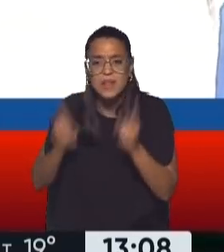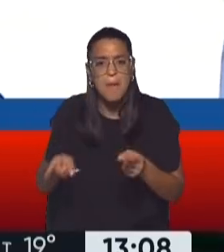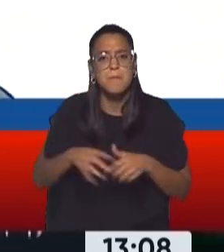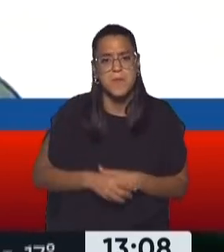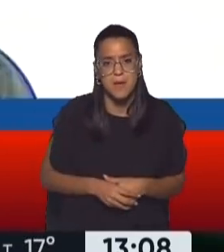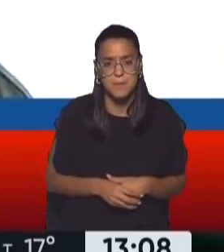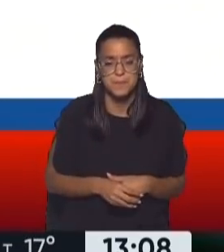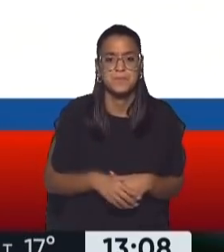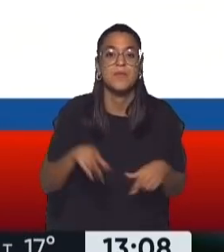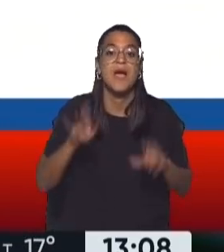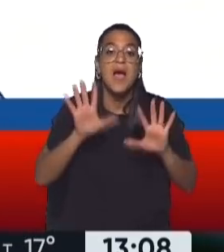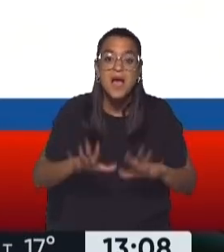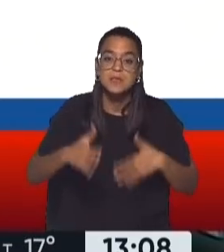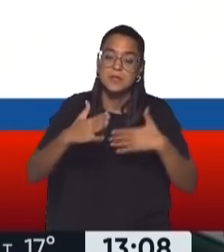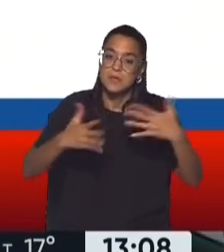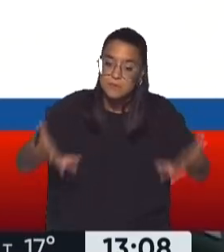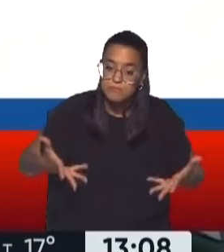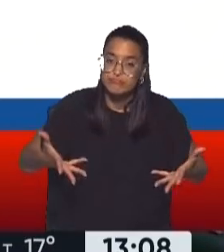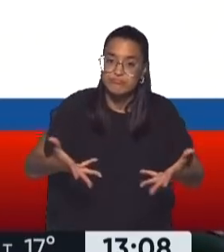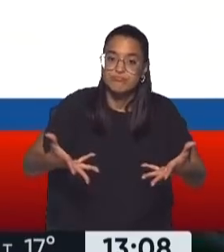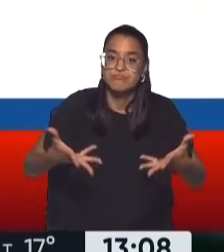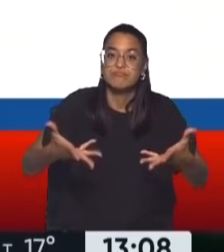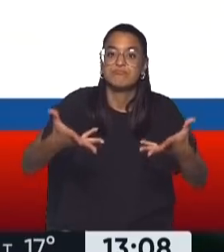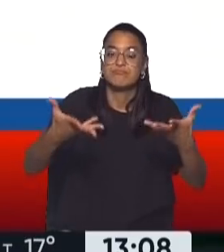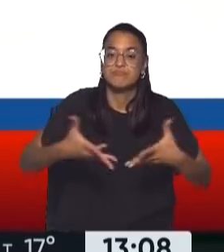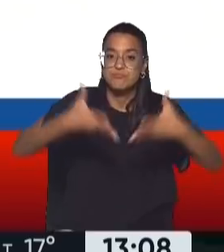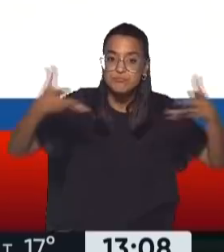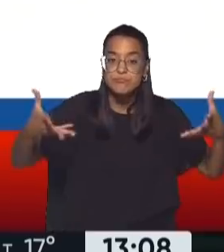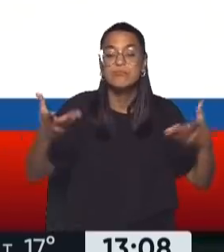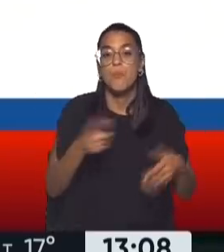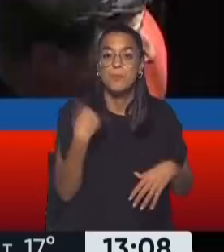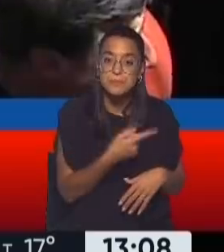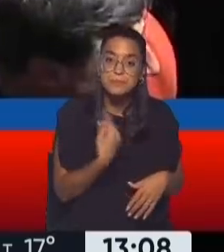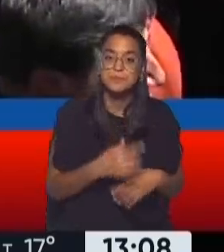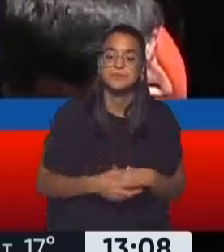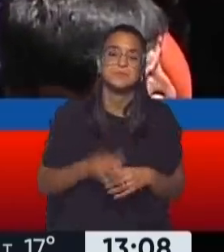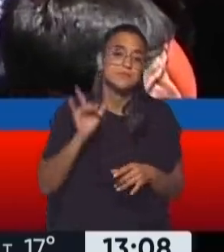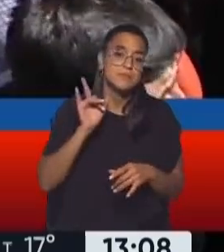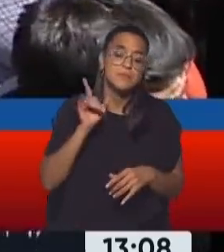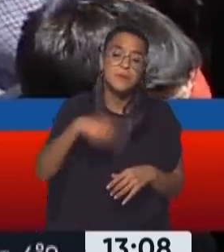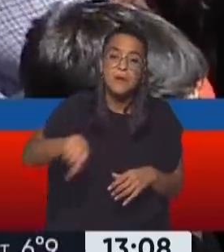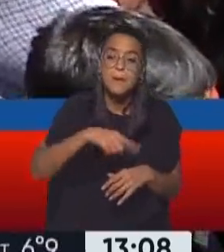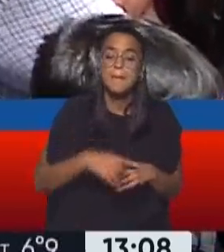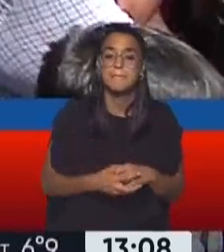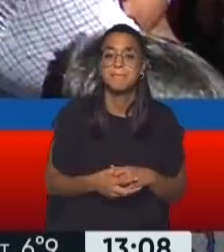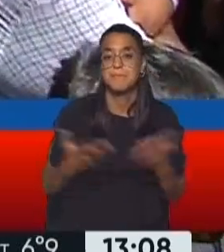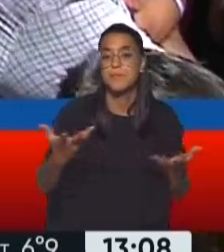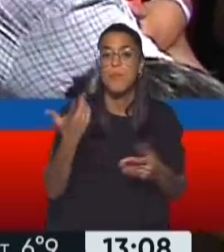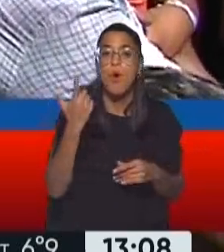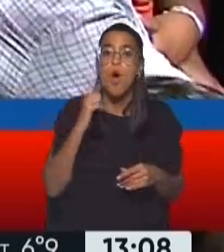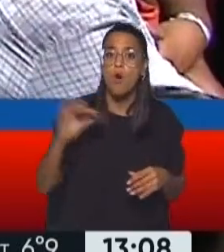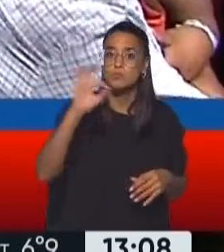así fuimos construyendo y terminamos siendo una